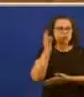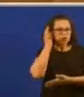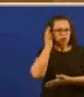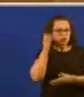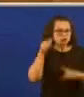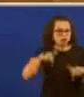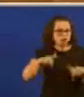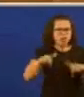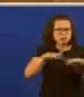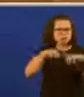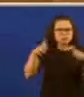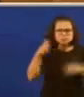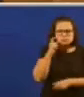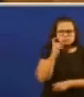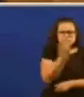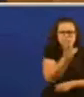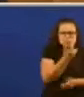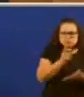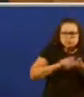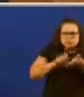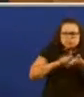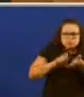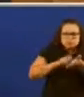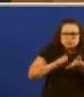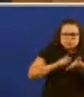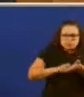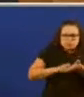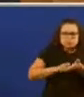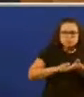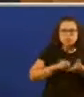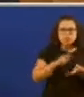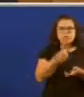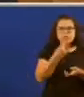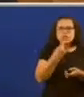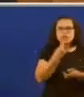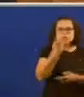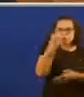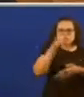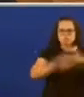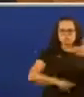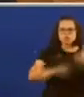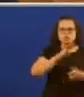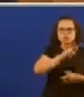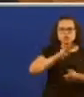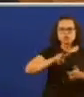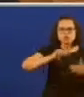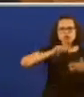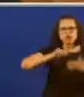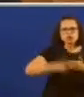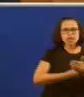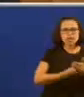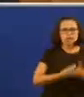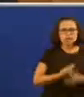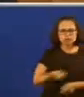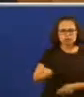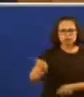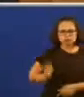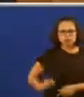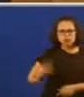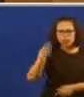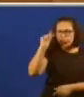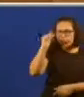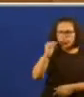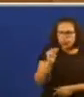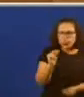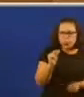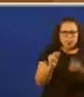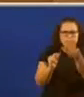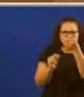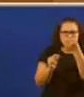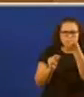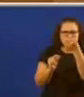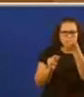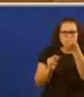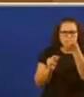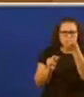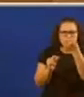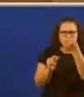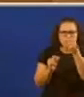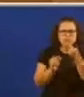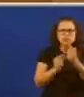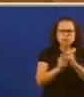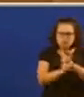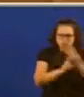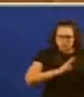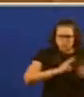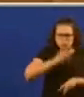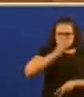hoxe neste Parlamento que firma até 22 contratos nun mes por un salario máis vencativo que hai emprego de